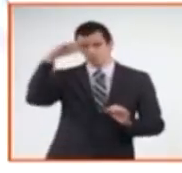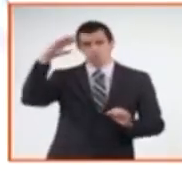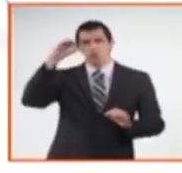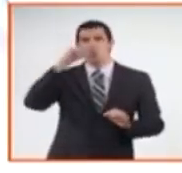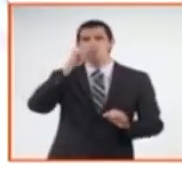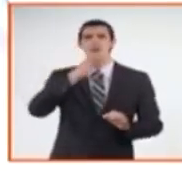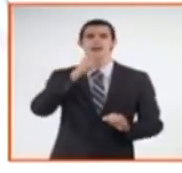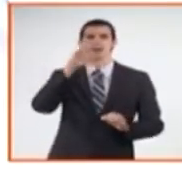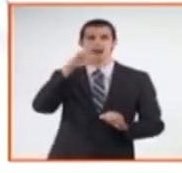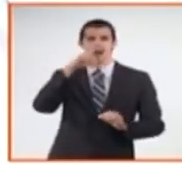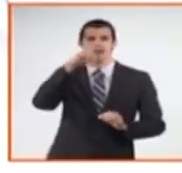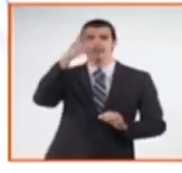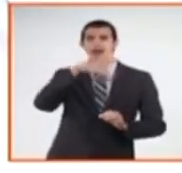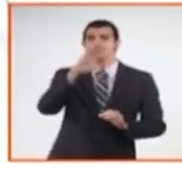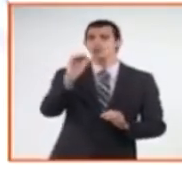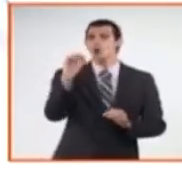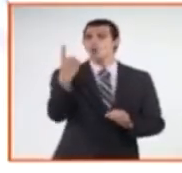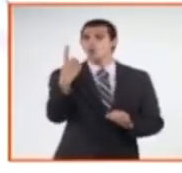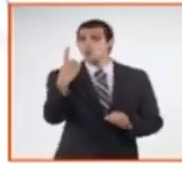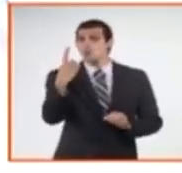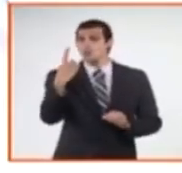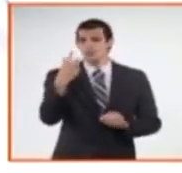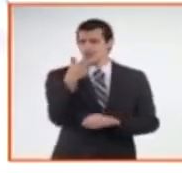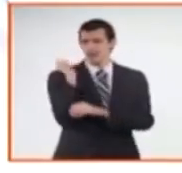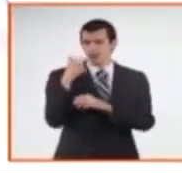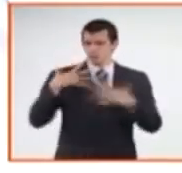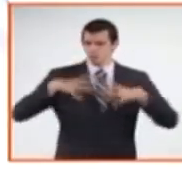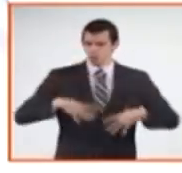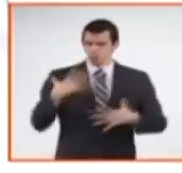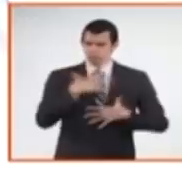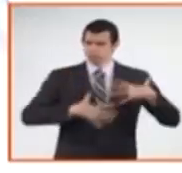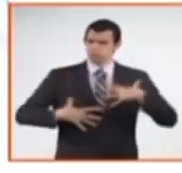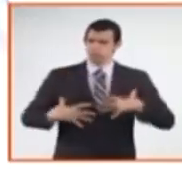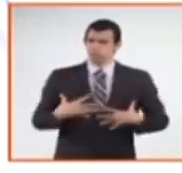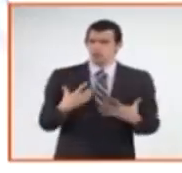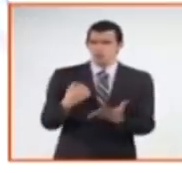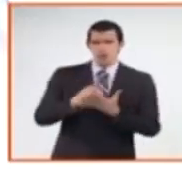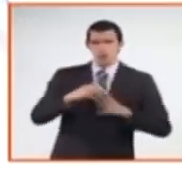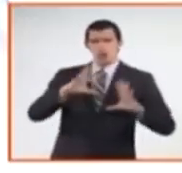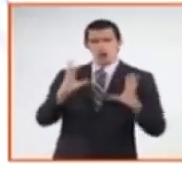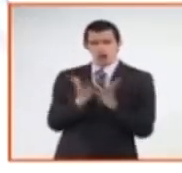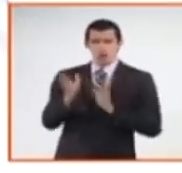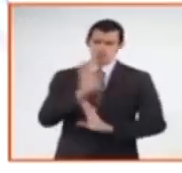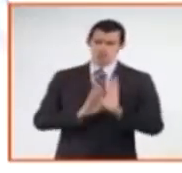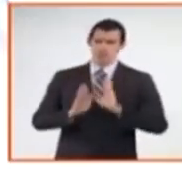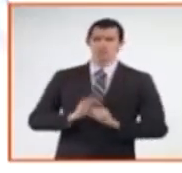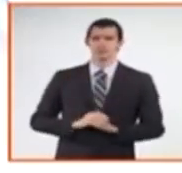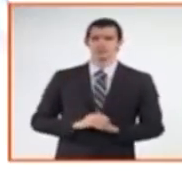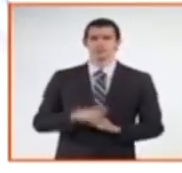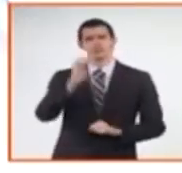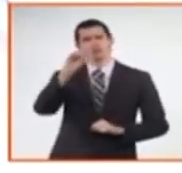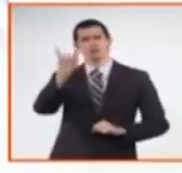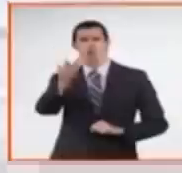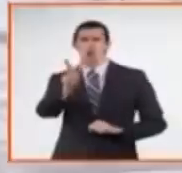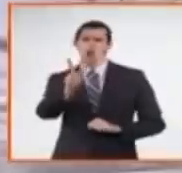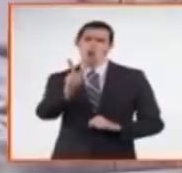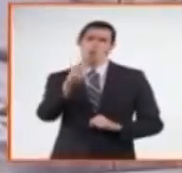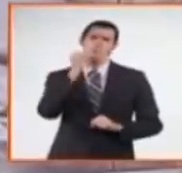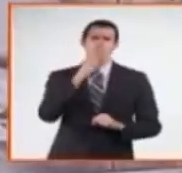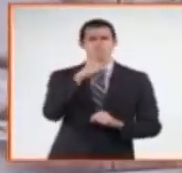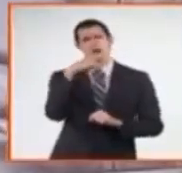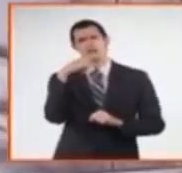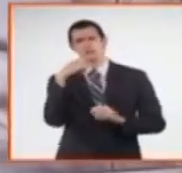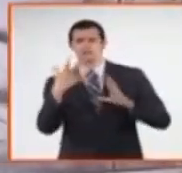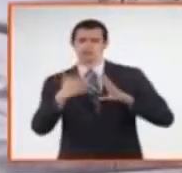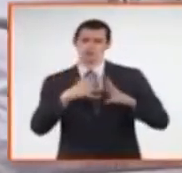ahora tran hecho de posibilidades está pasando incluso en una dosis refuerzo en un momento determinado una dosis como una dosis